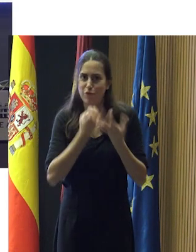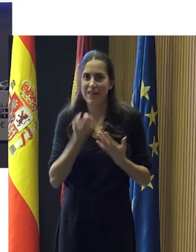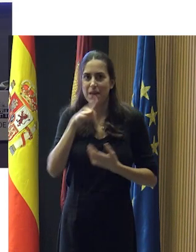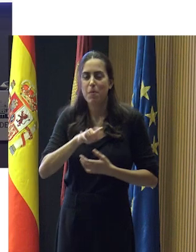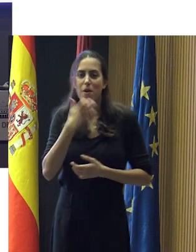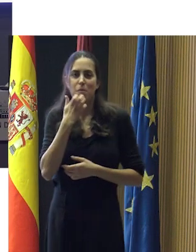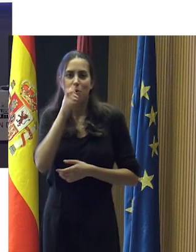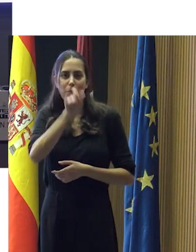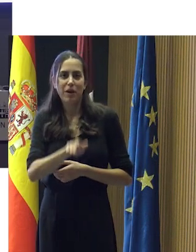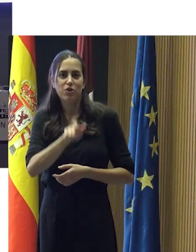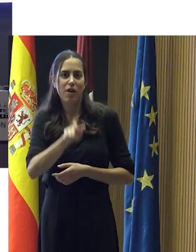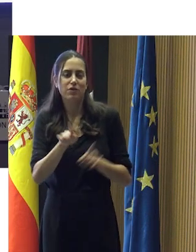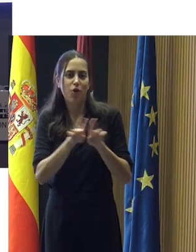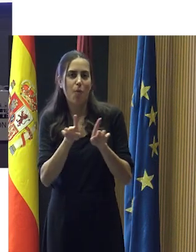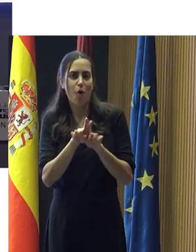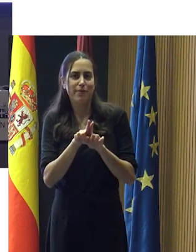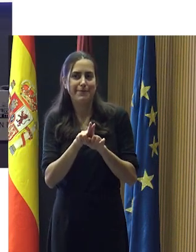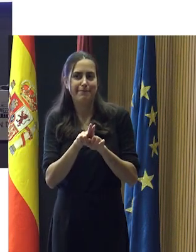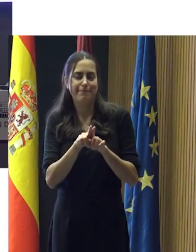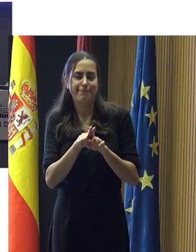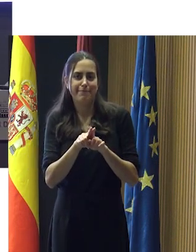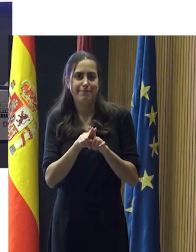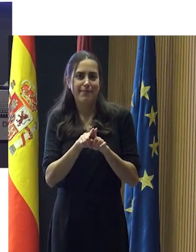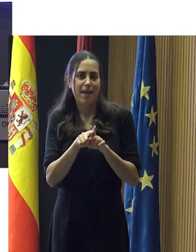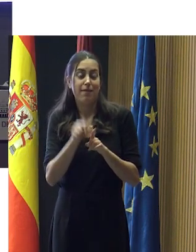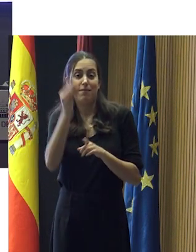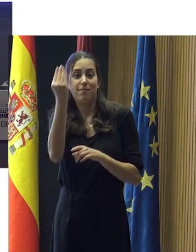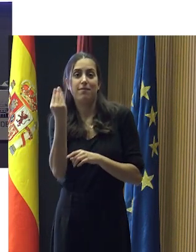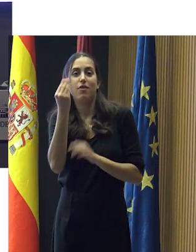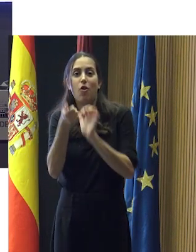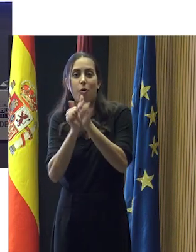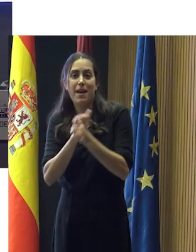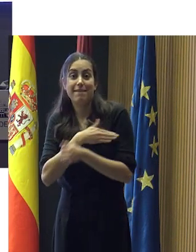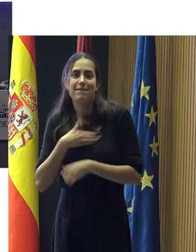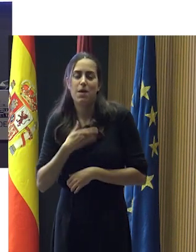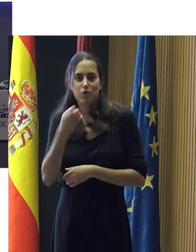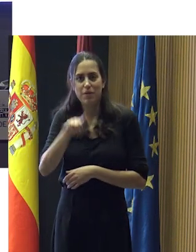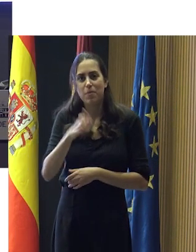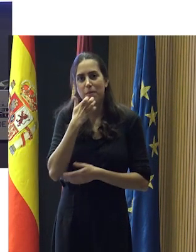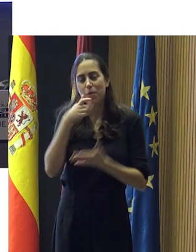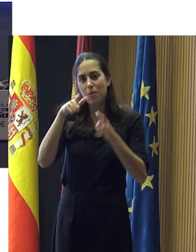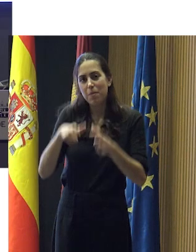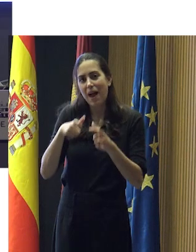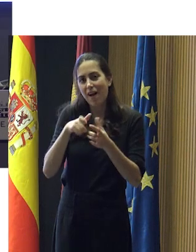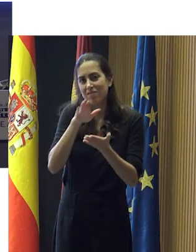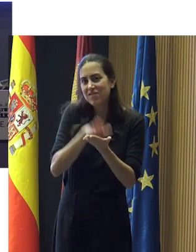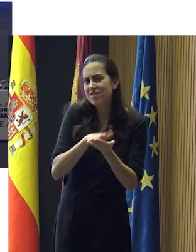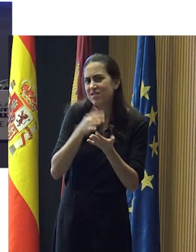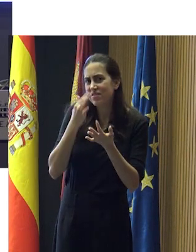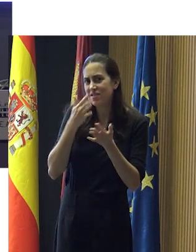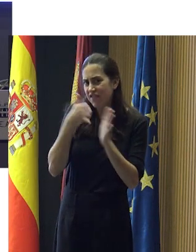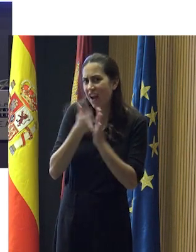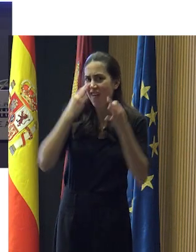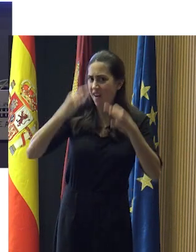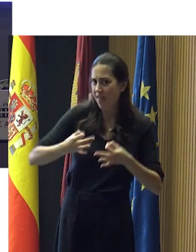usar modelos que se parezcan más a lo que pasa en las personas, ¿no? Lo que ocurre en una placa de cultivo Eso no es lo que ocurre en la realidad. Entonces